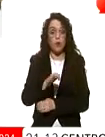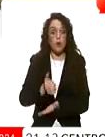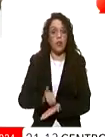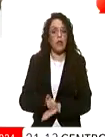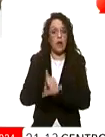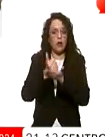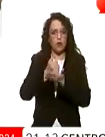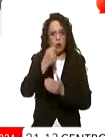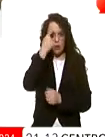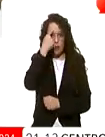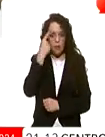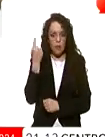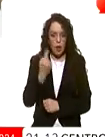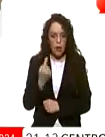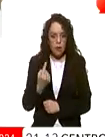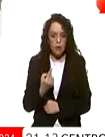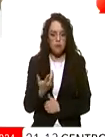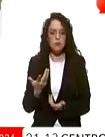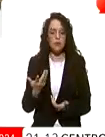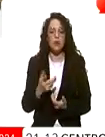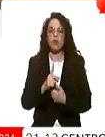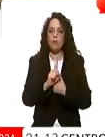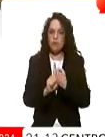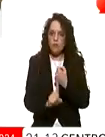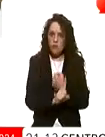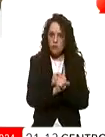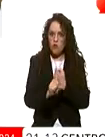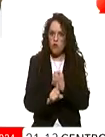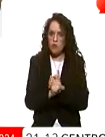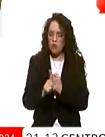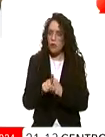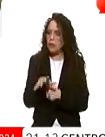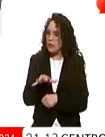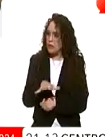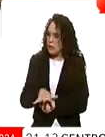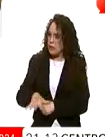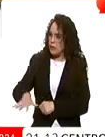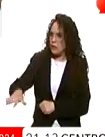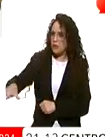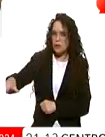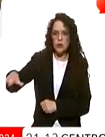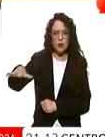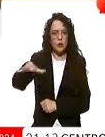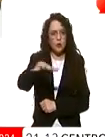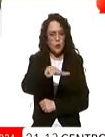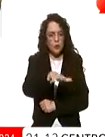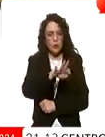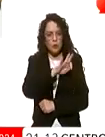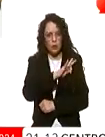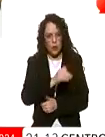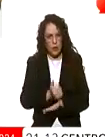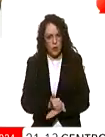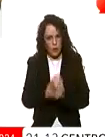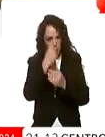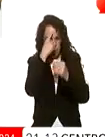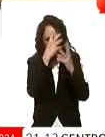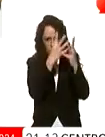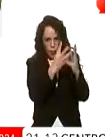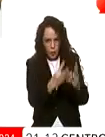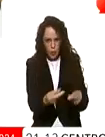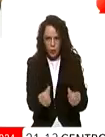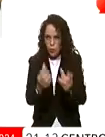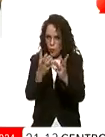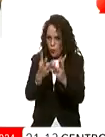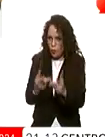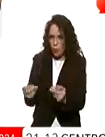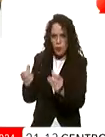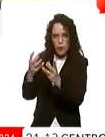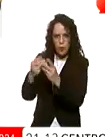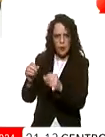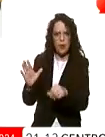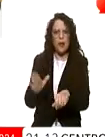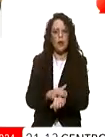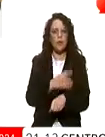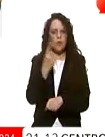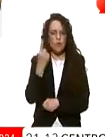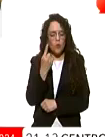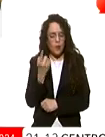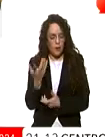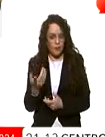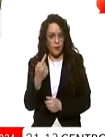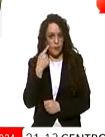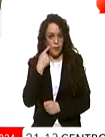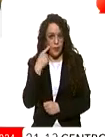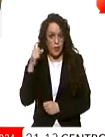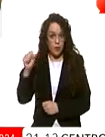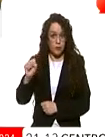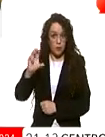esta situación que existe alrededor. Yo quiero insistir en este punto, magistrado, porque la Suprema Corte tendrá que tomar